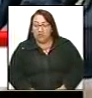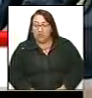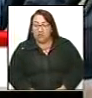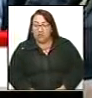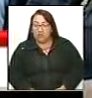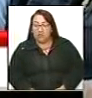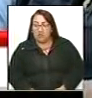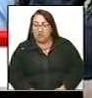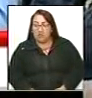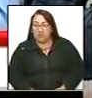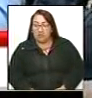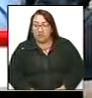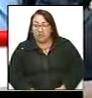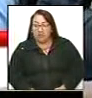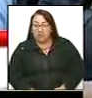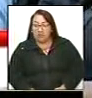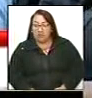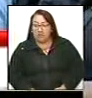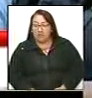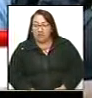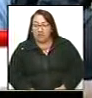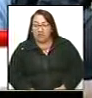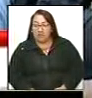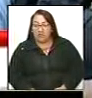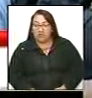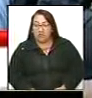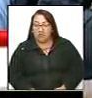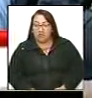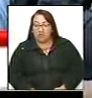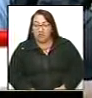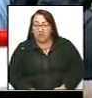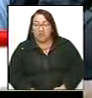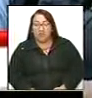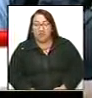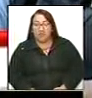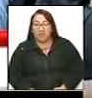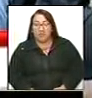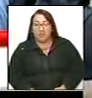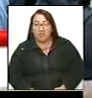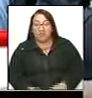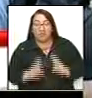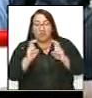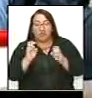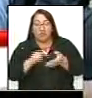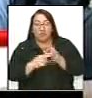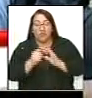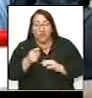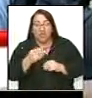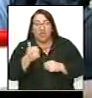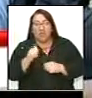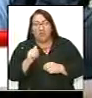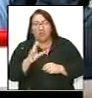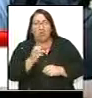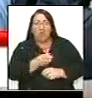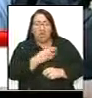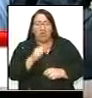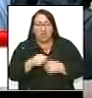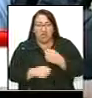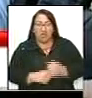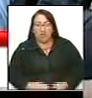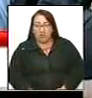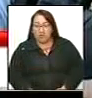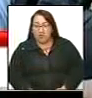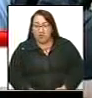me parece no es mi área la que ve esos temas es al área regulatoria pero parece que en abril o mayo de este año